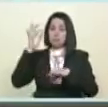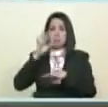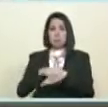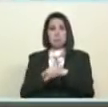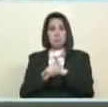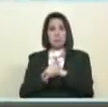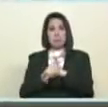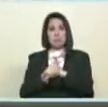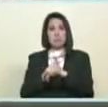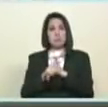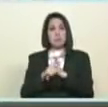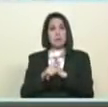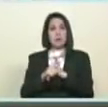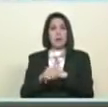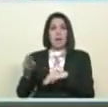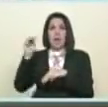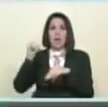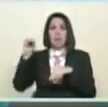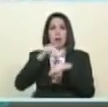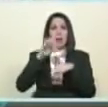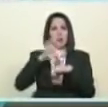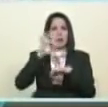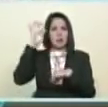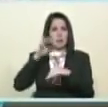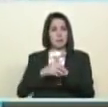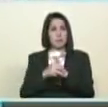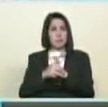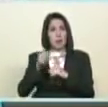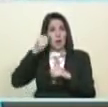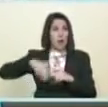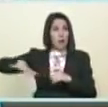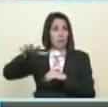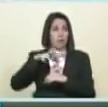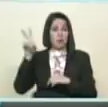el paludismo y la malaria al pueblo de Venezuela,